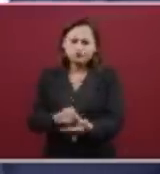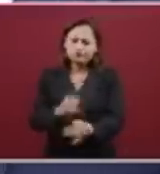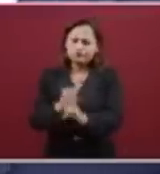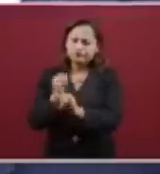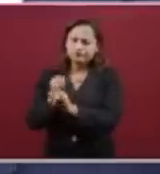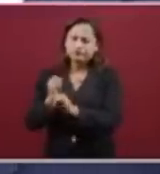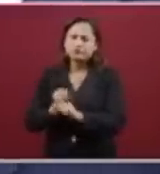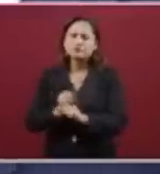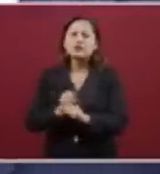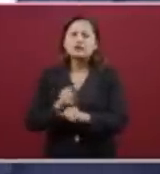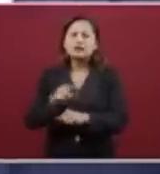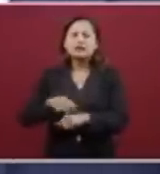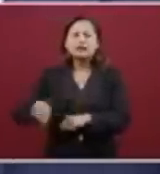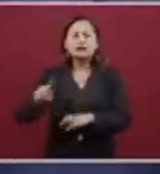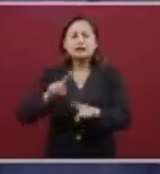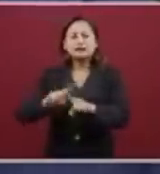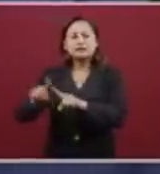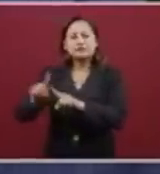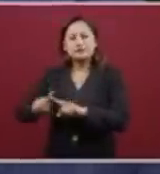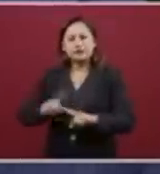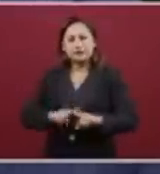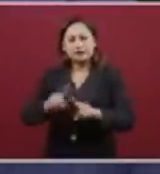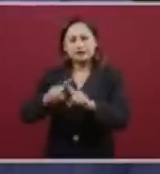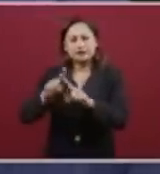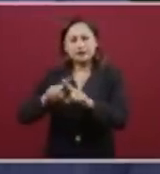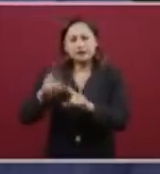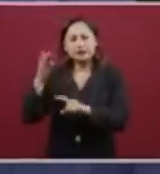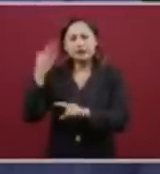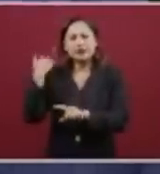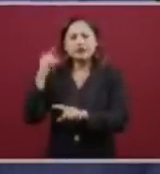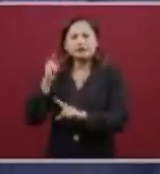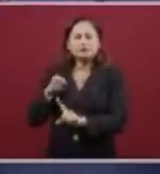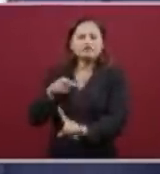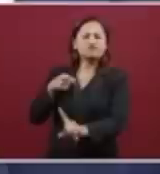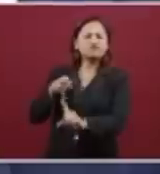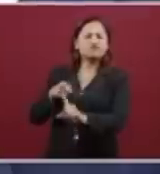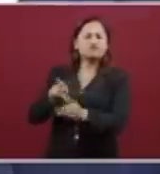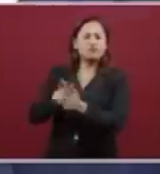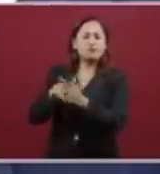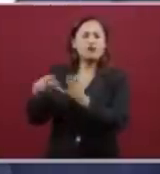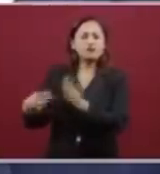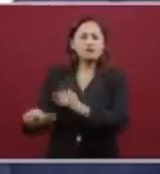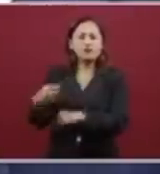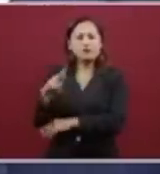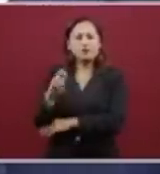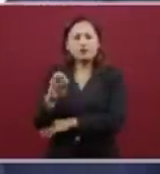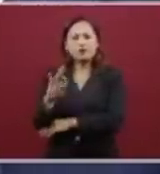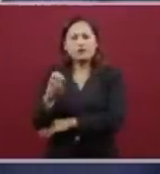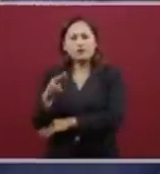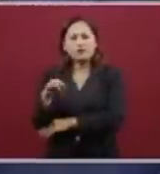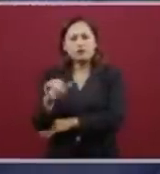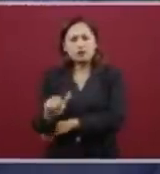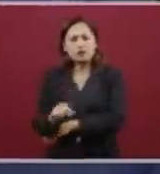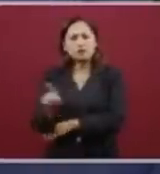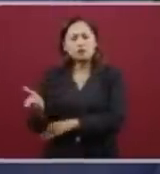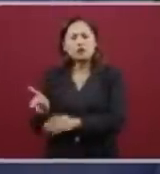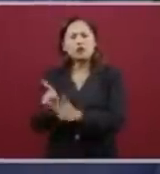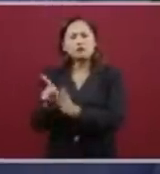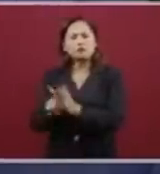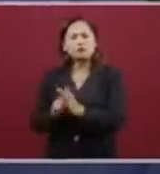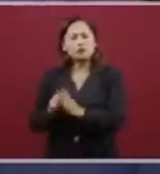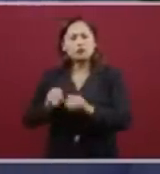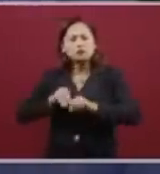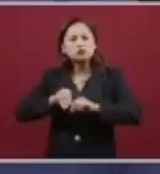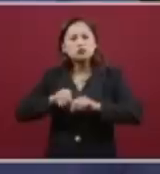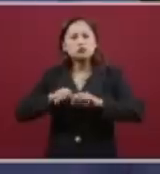y que ante sus señalamientos en contra del periódico reforma difunde en este vídeo pidiendo respeto a la libertad de